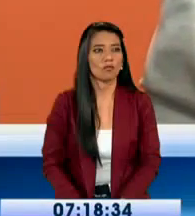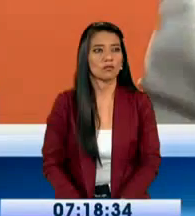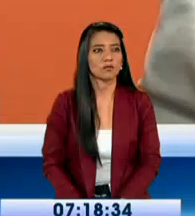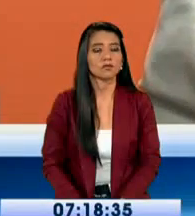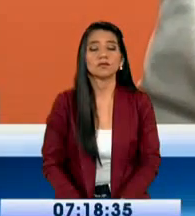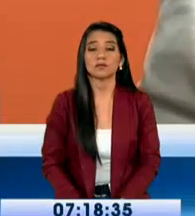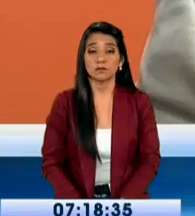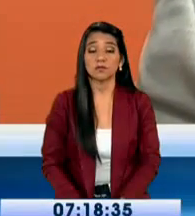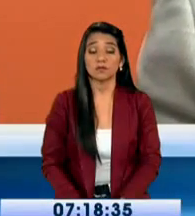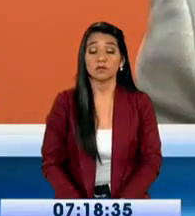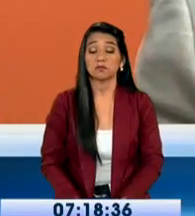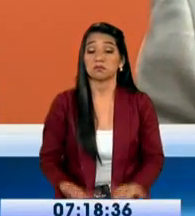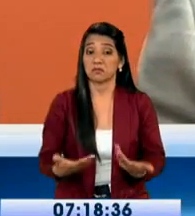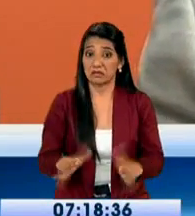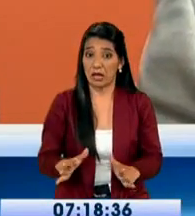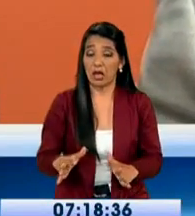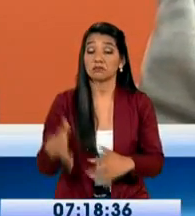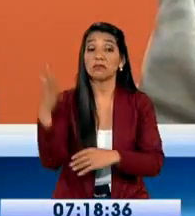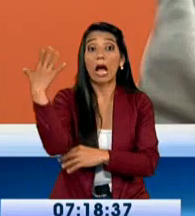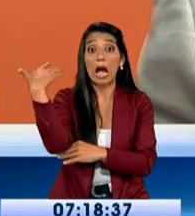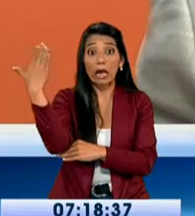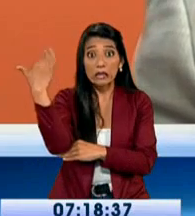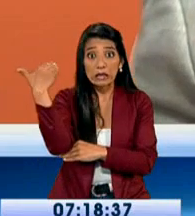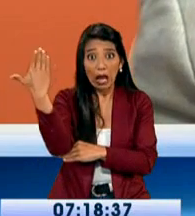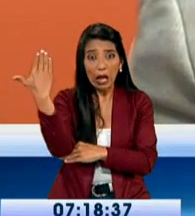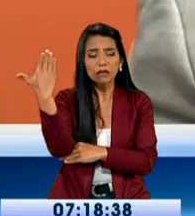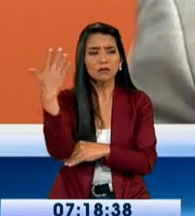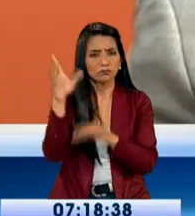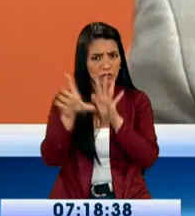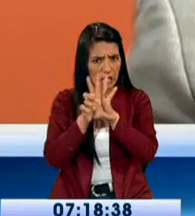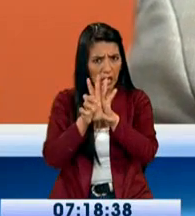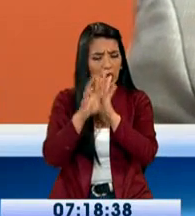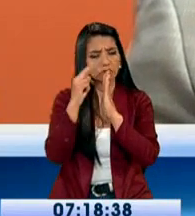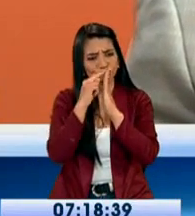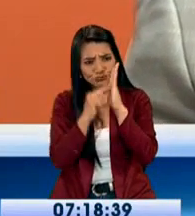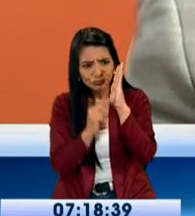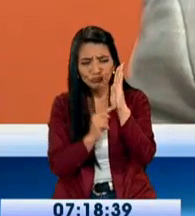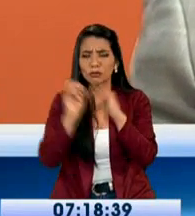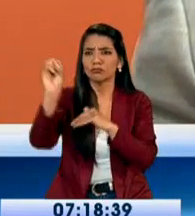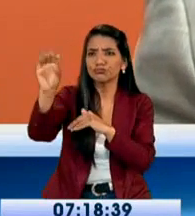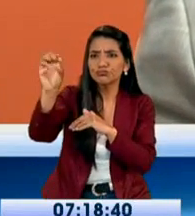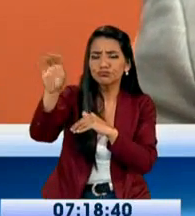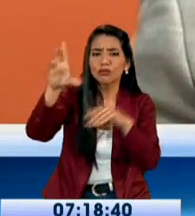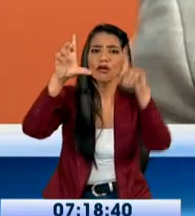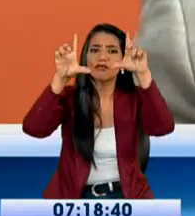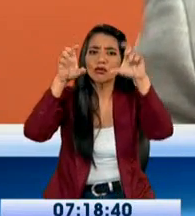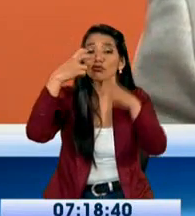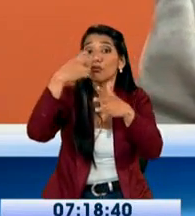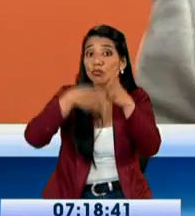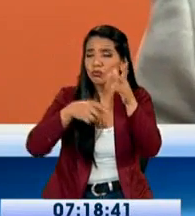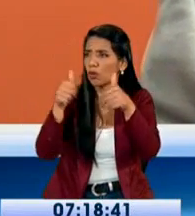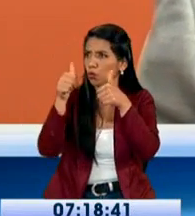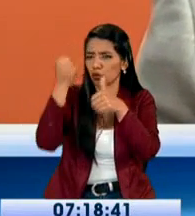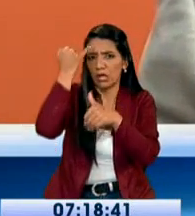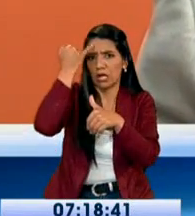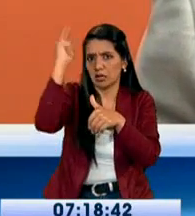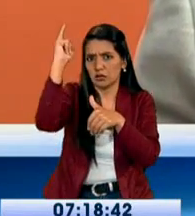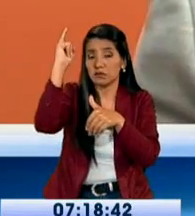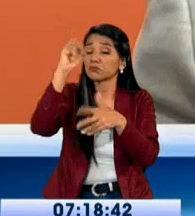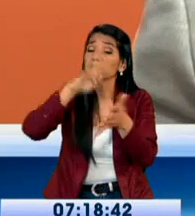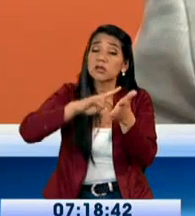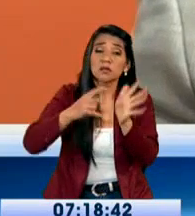la medida tomada por nuestro alcalde relativa a la tecnología usada, hizo que superemos el